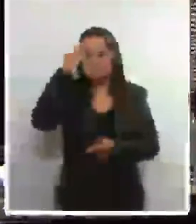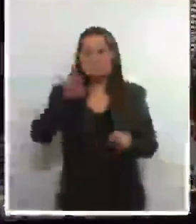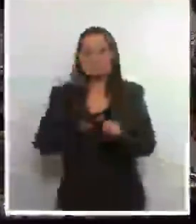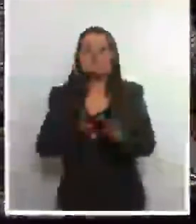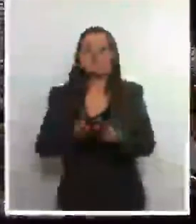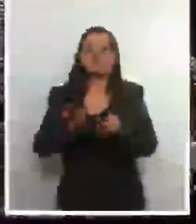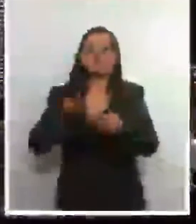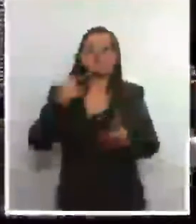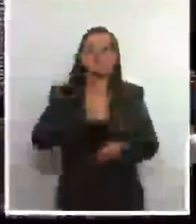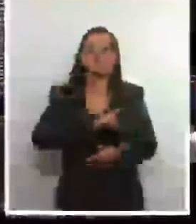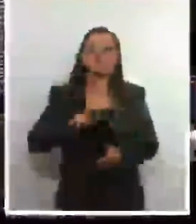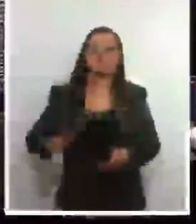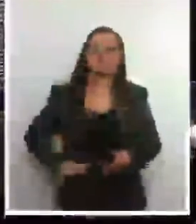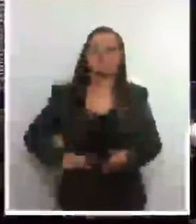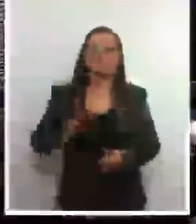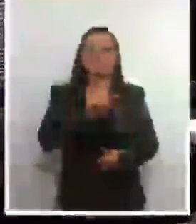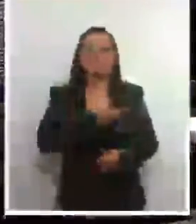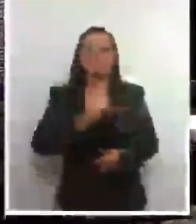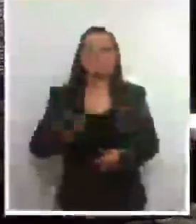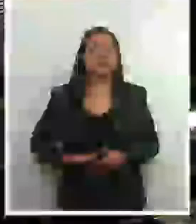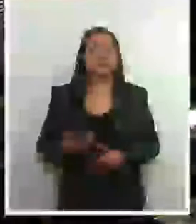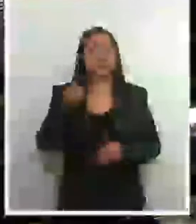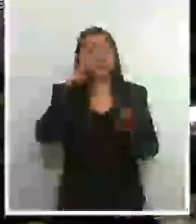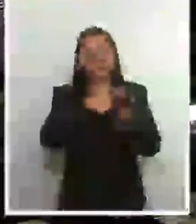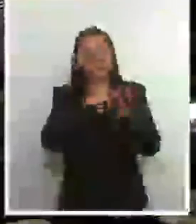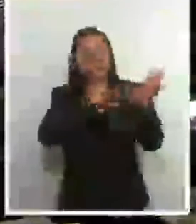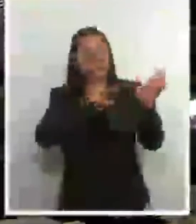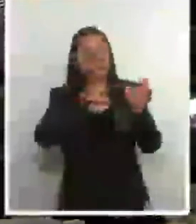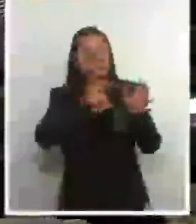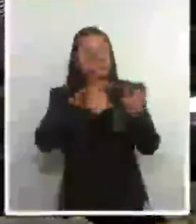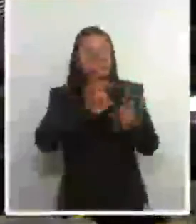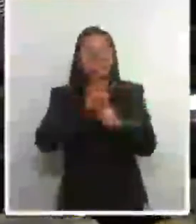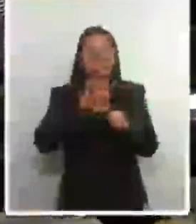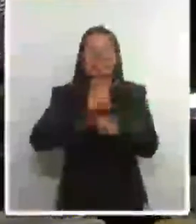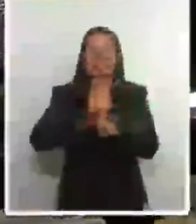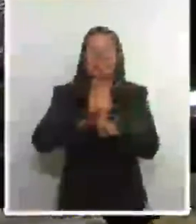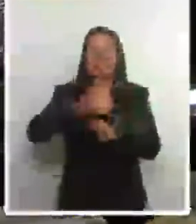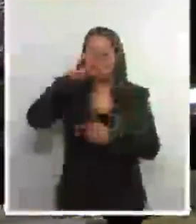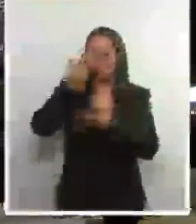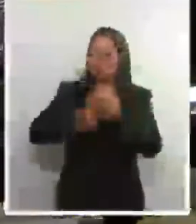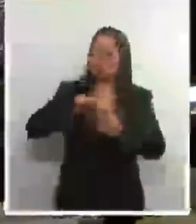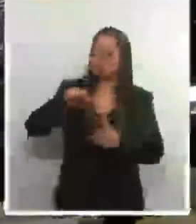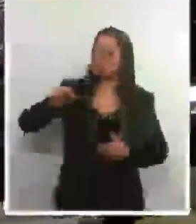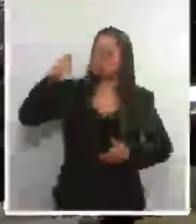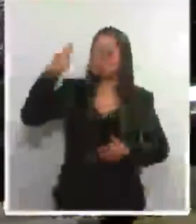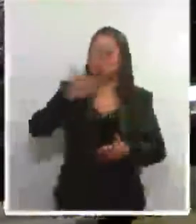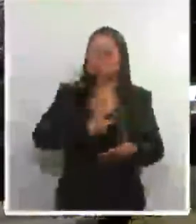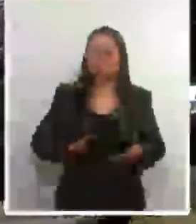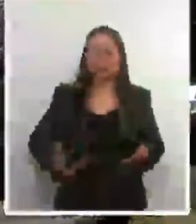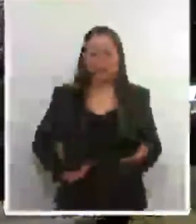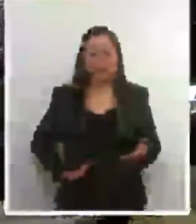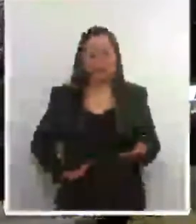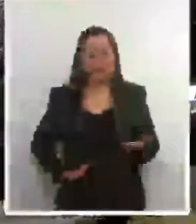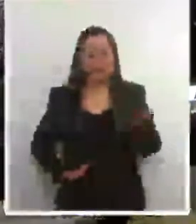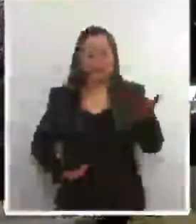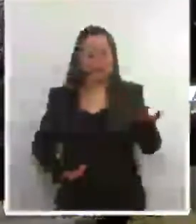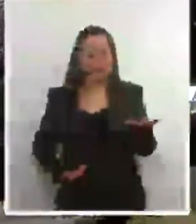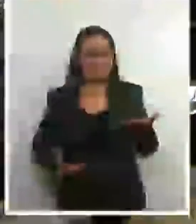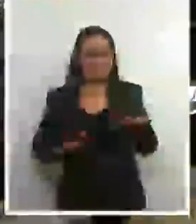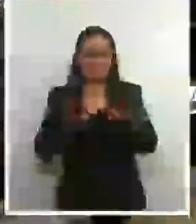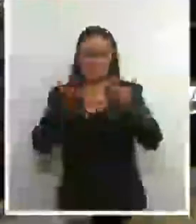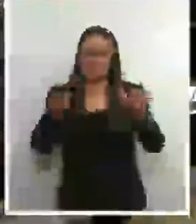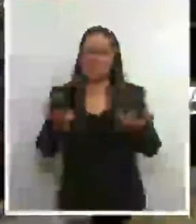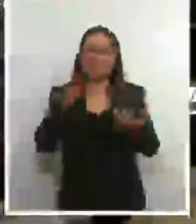cómo los vicepresidentes en el siglo XIX le daban golpe de Estado al presidente. No se puede separar